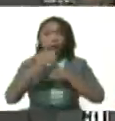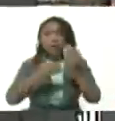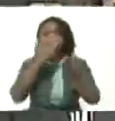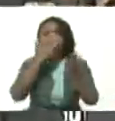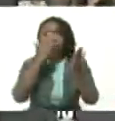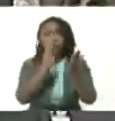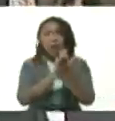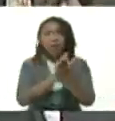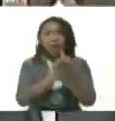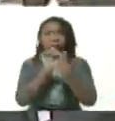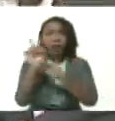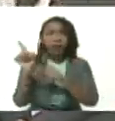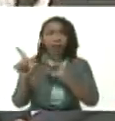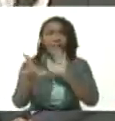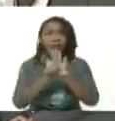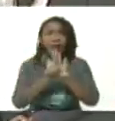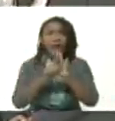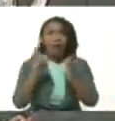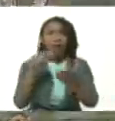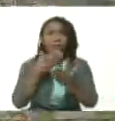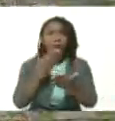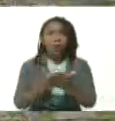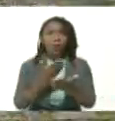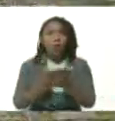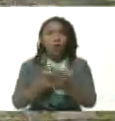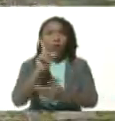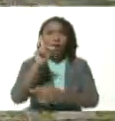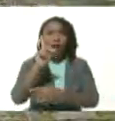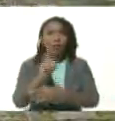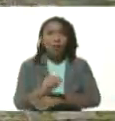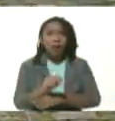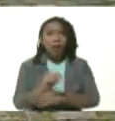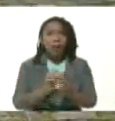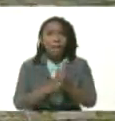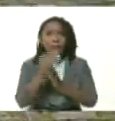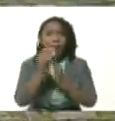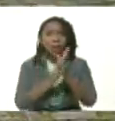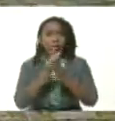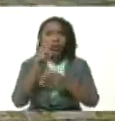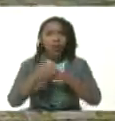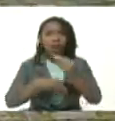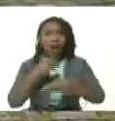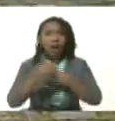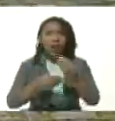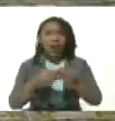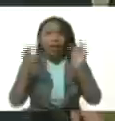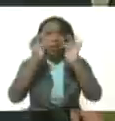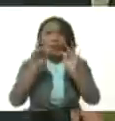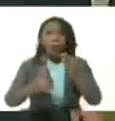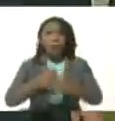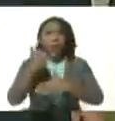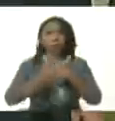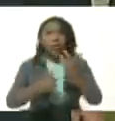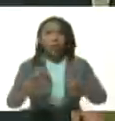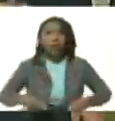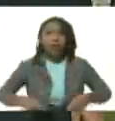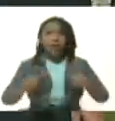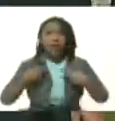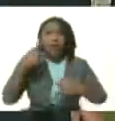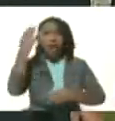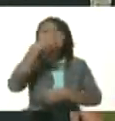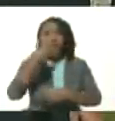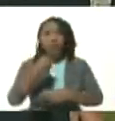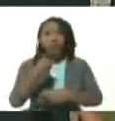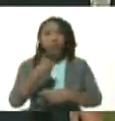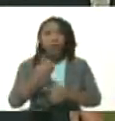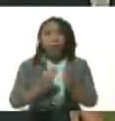frente de esta ley que propone también que el emprendimiento sea parte del proyecto de vida de nuestra juventud, que el